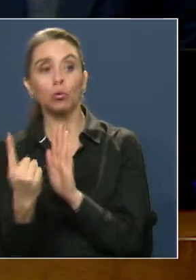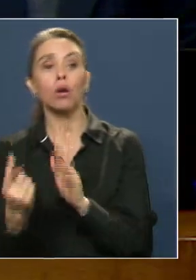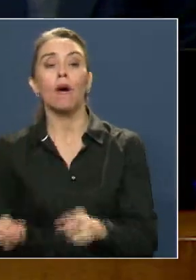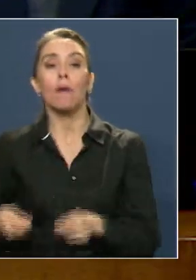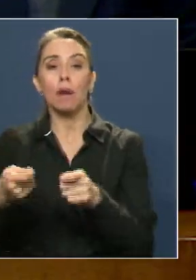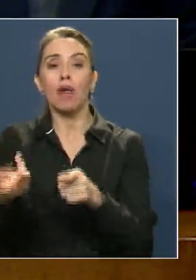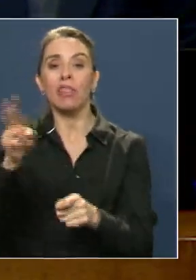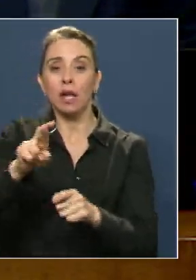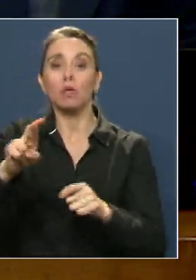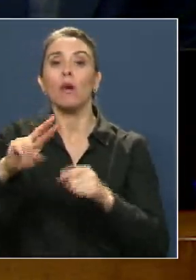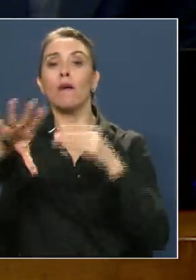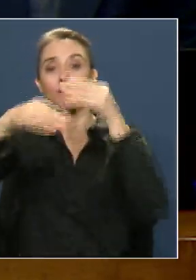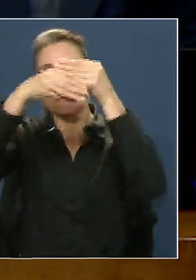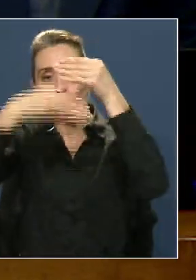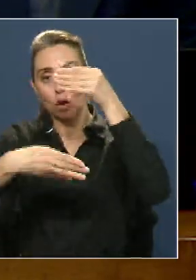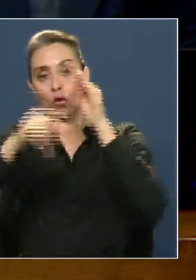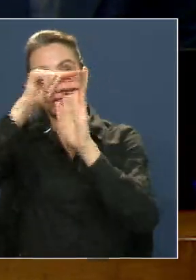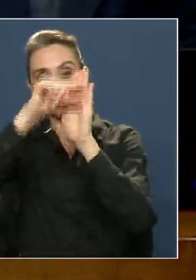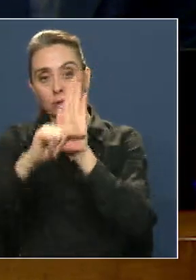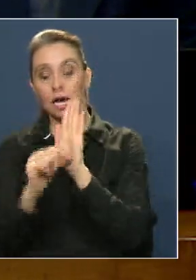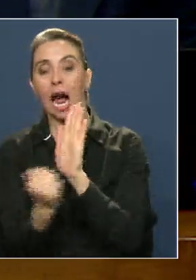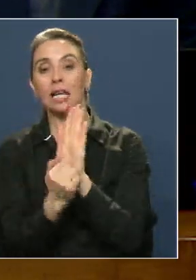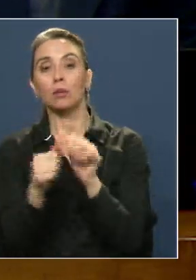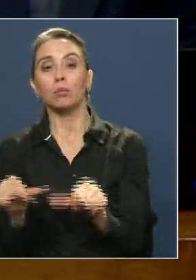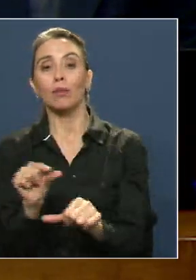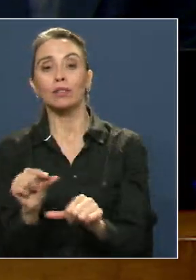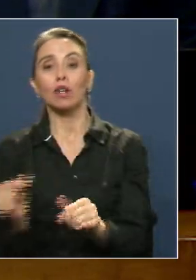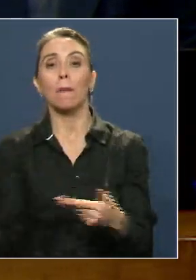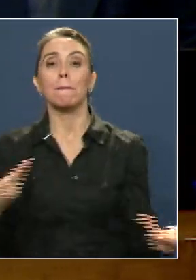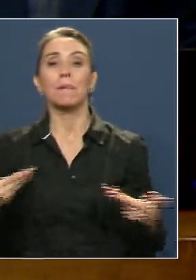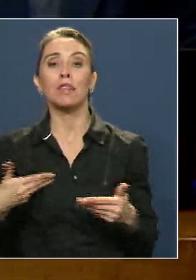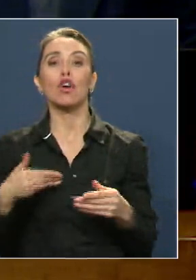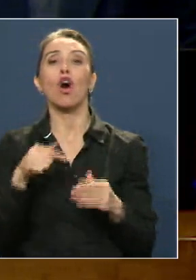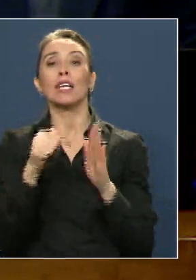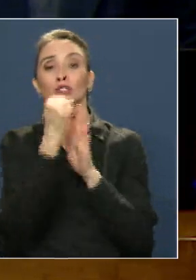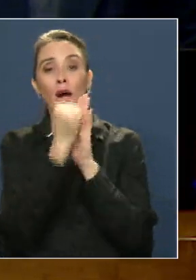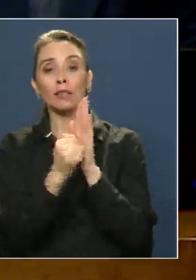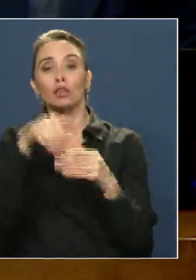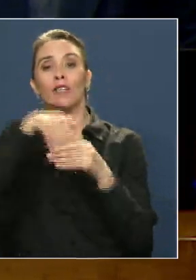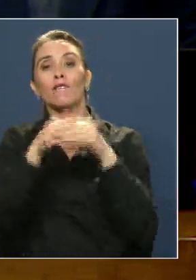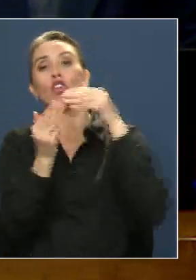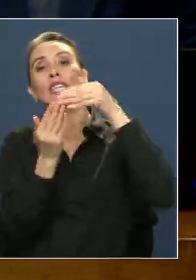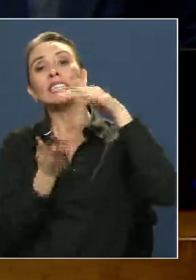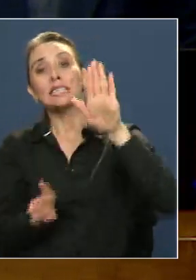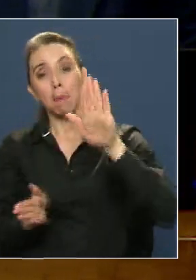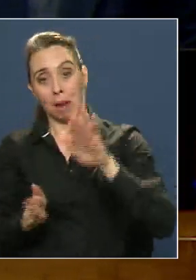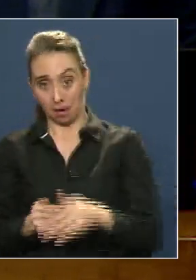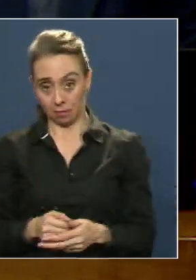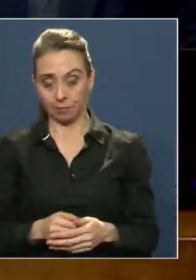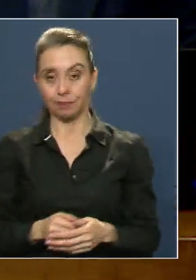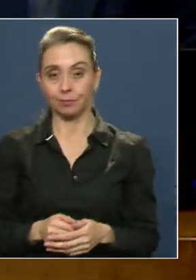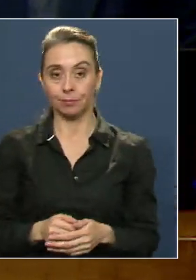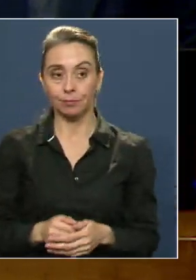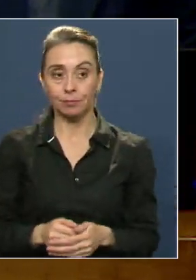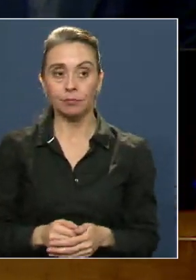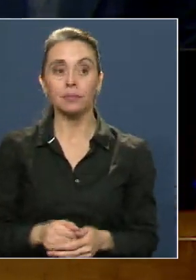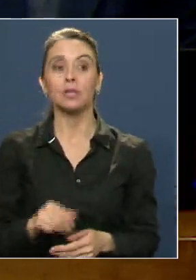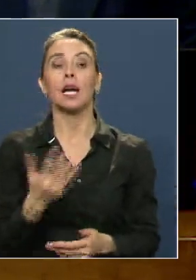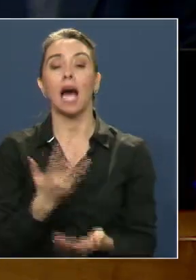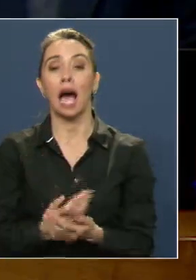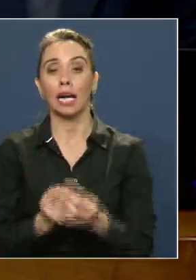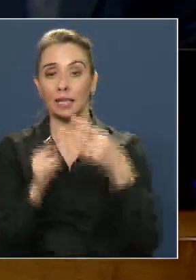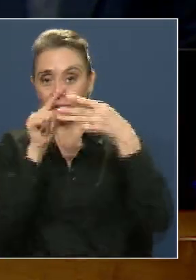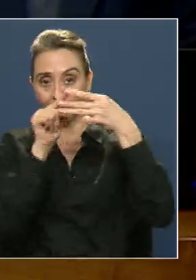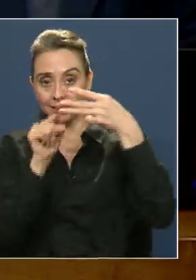renovado indicaciones, y del artículo transitorio cuya votación separada ha sido solicitada. Tenemos tres votaciones